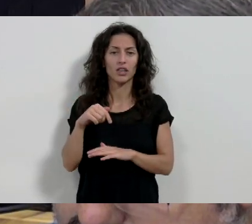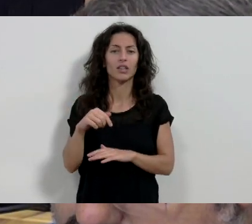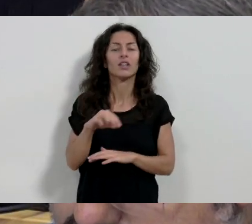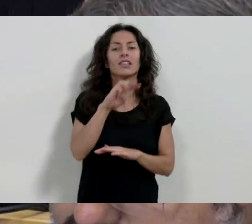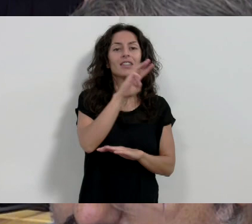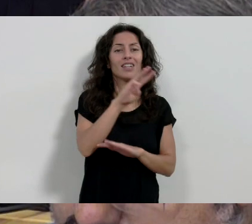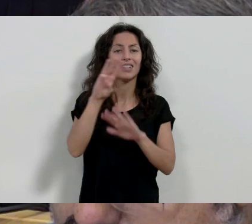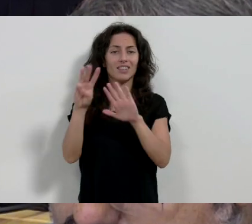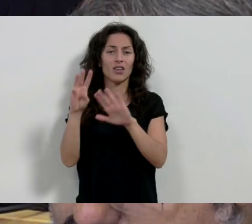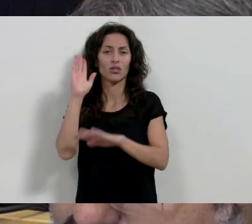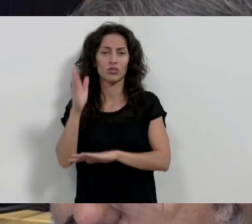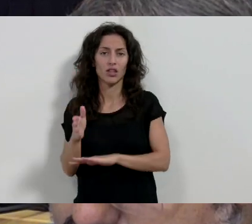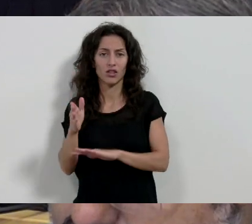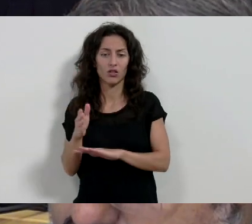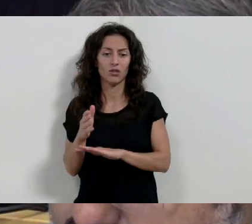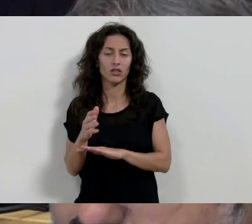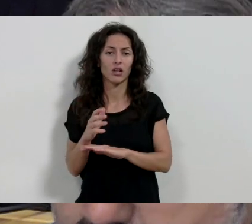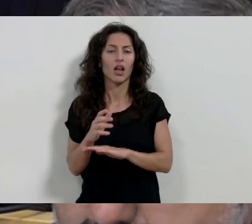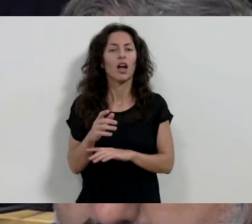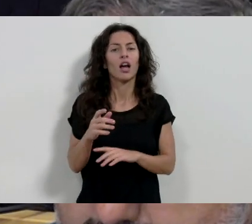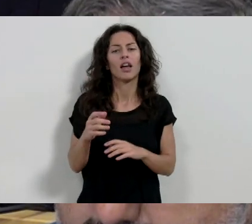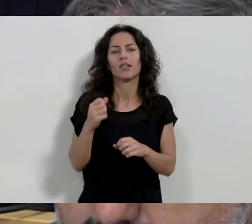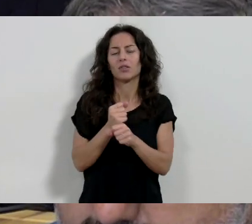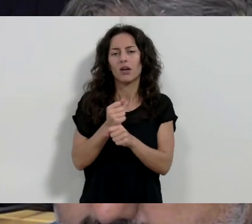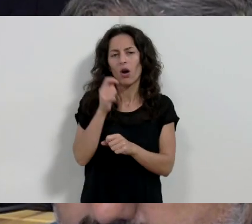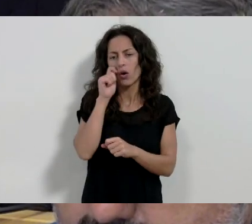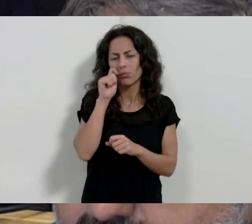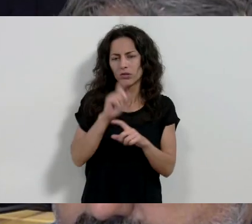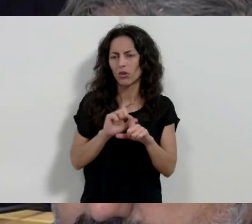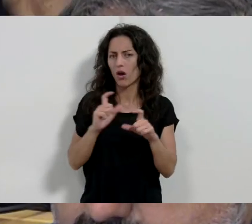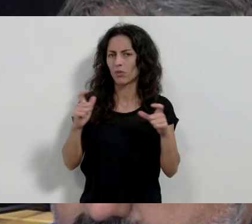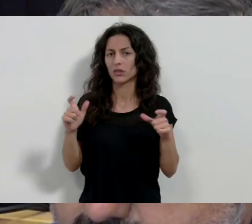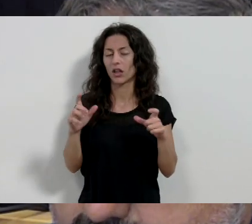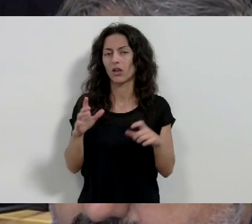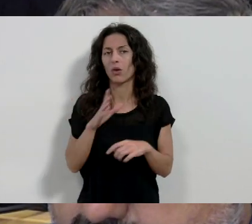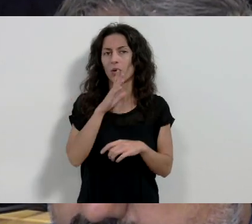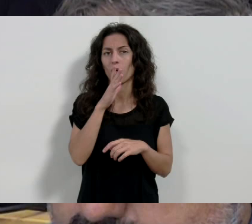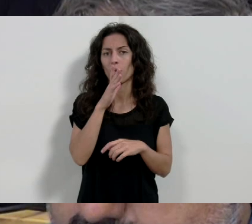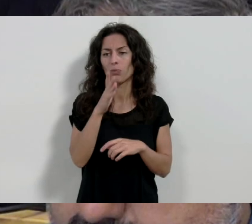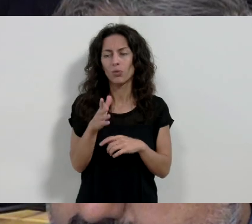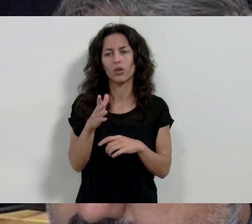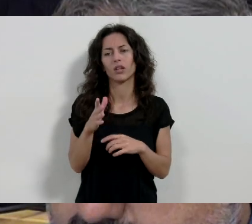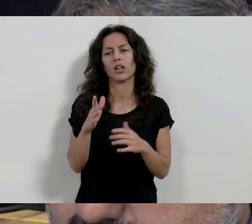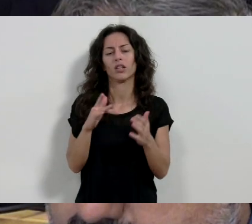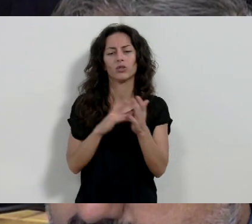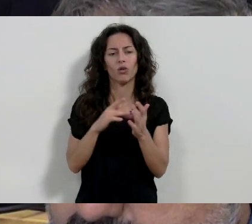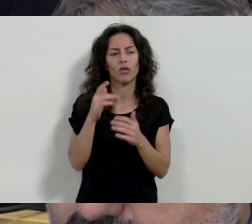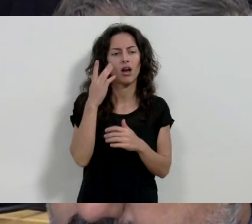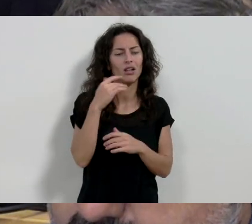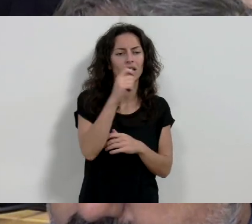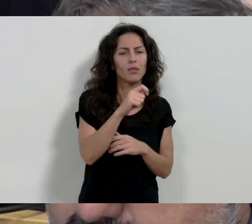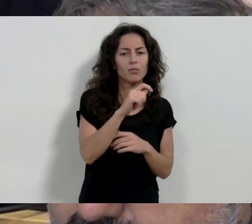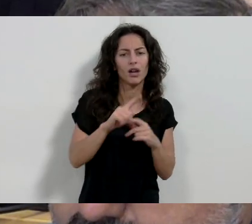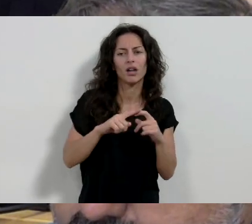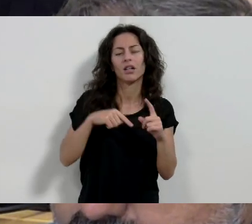esa labor inspectora porque creemos importante que efectivamente cuando se limpia no nos toque volver a limpiar.